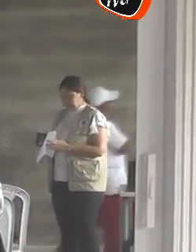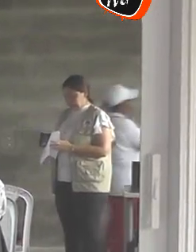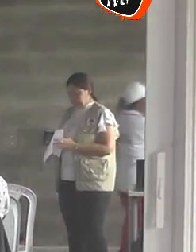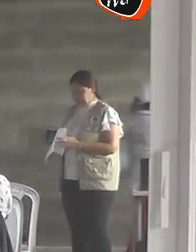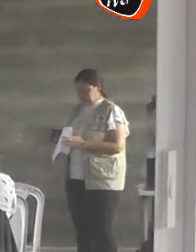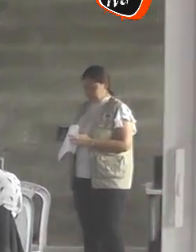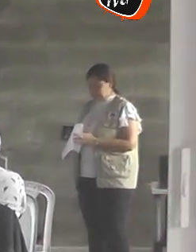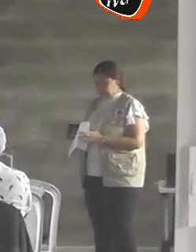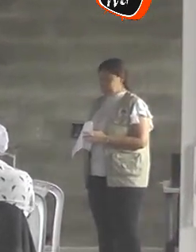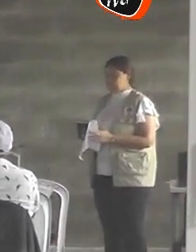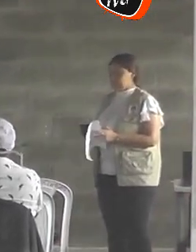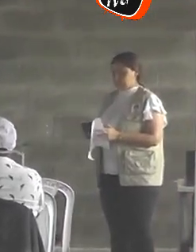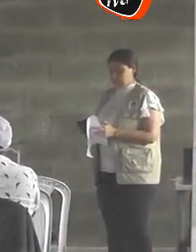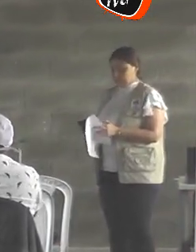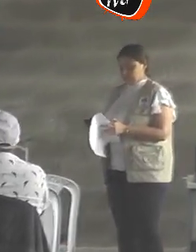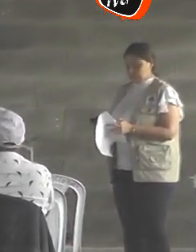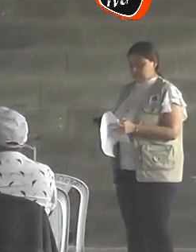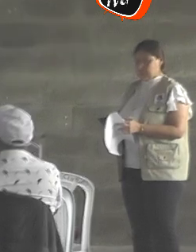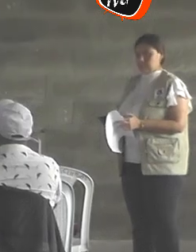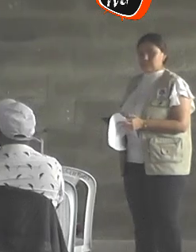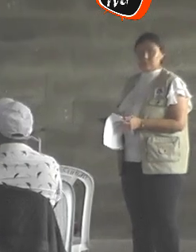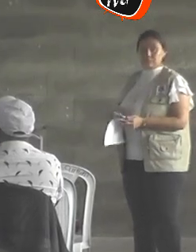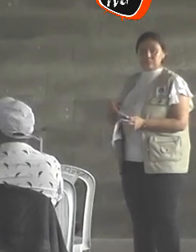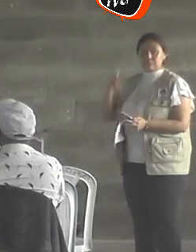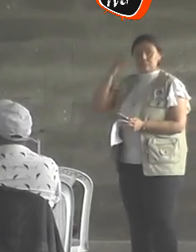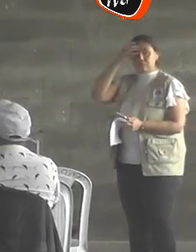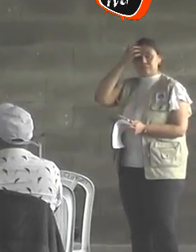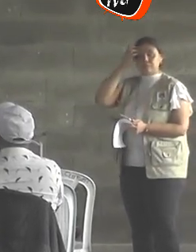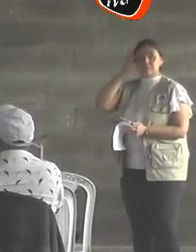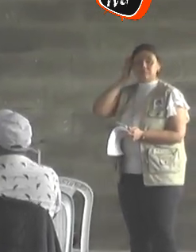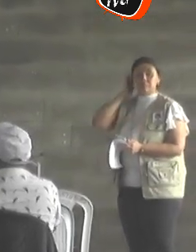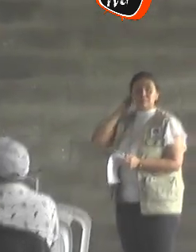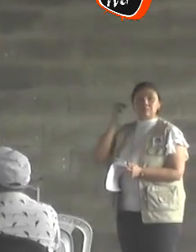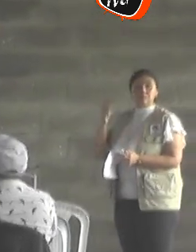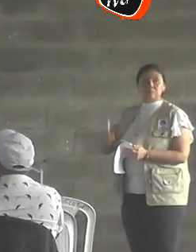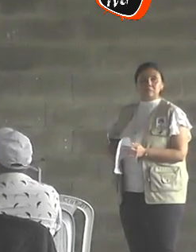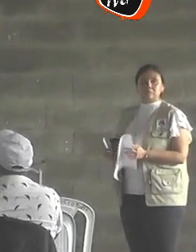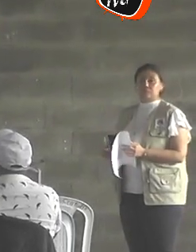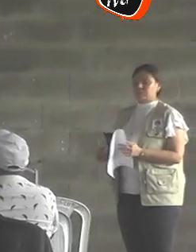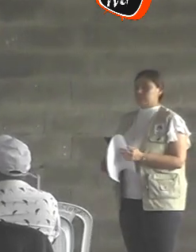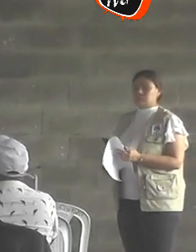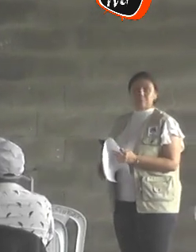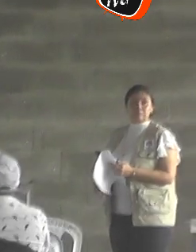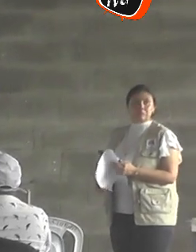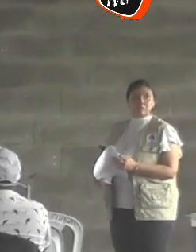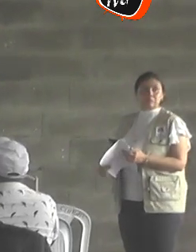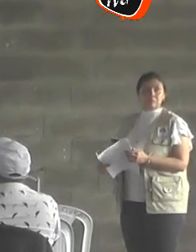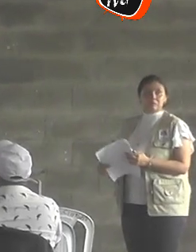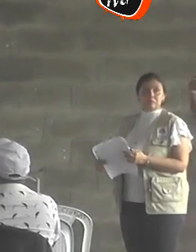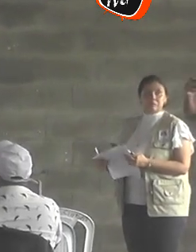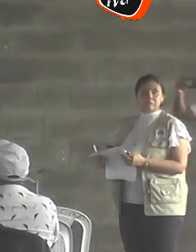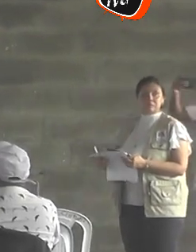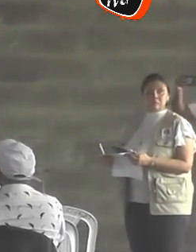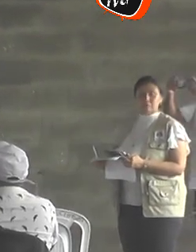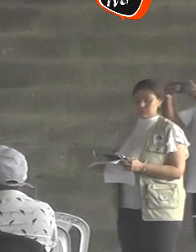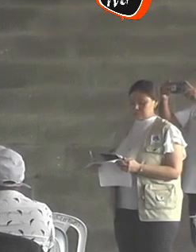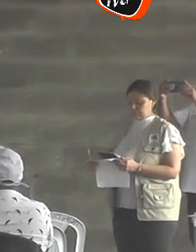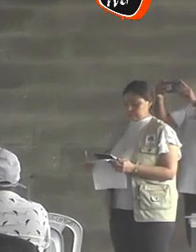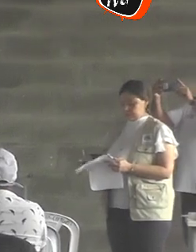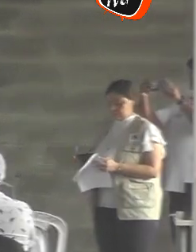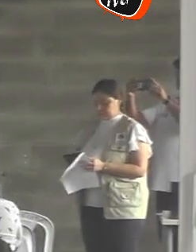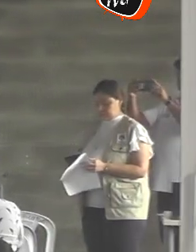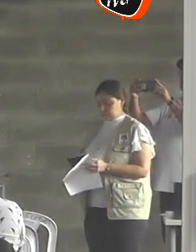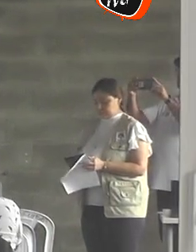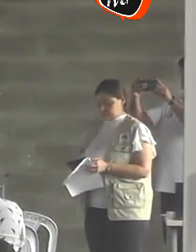Gobierno Nacional en cabeza del presidente Gustavo Petro, Ministerio de Minas y Energía, que hoy hace presencia en